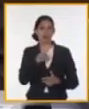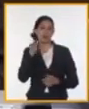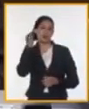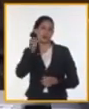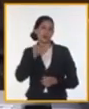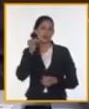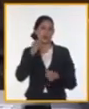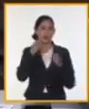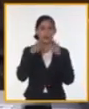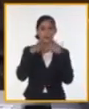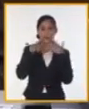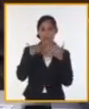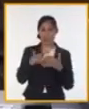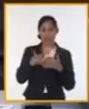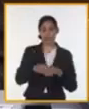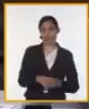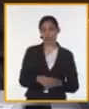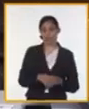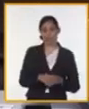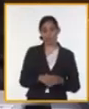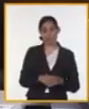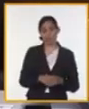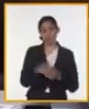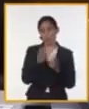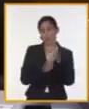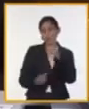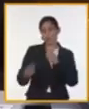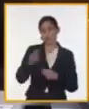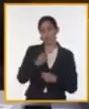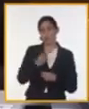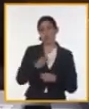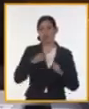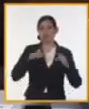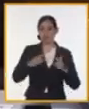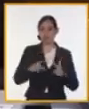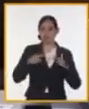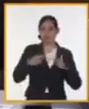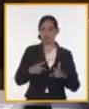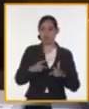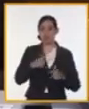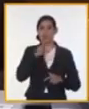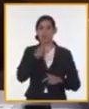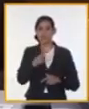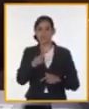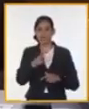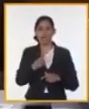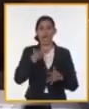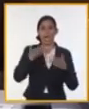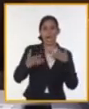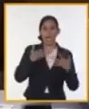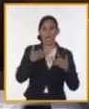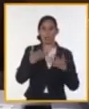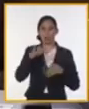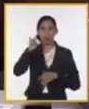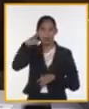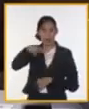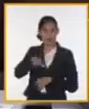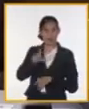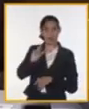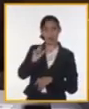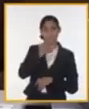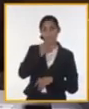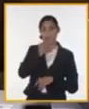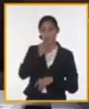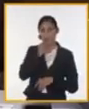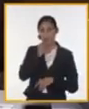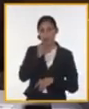nosotros consideramos que es imprescindible, cada vez que empecemos hablando de la Unión de Jóvenes Comunistas, poder